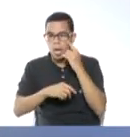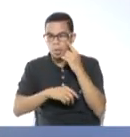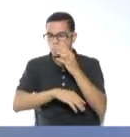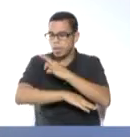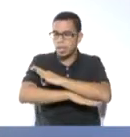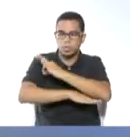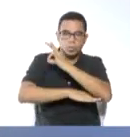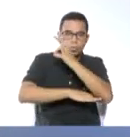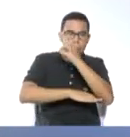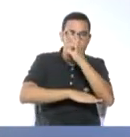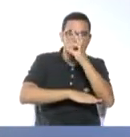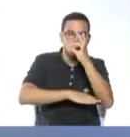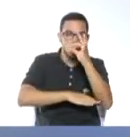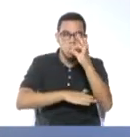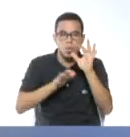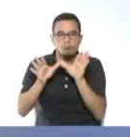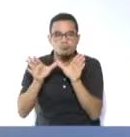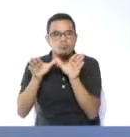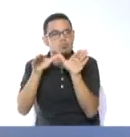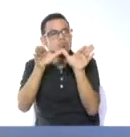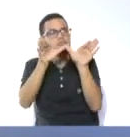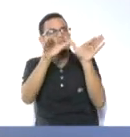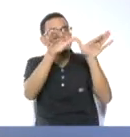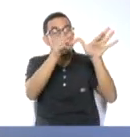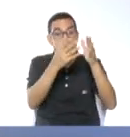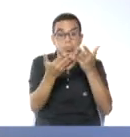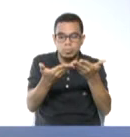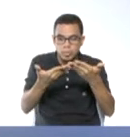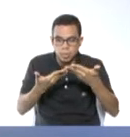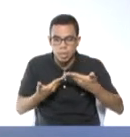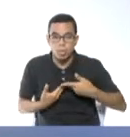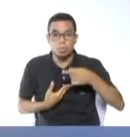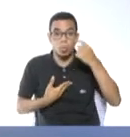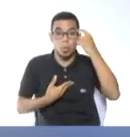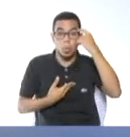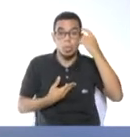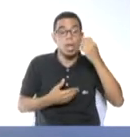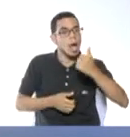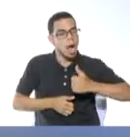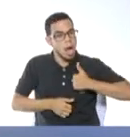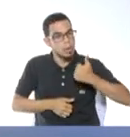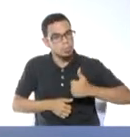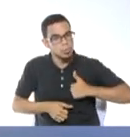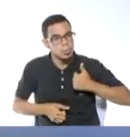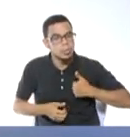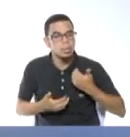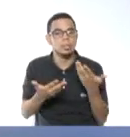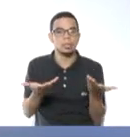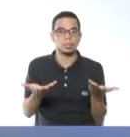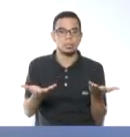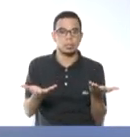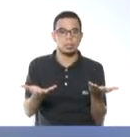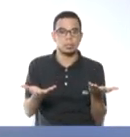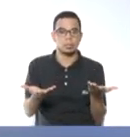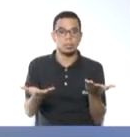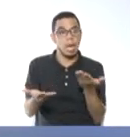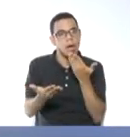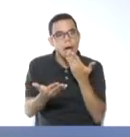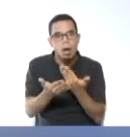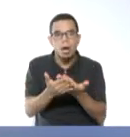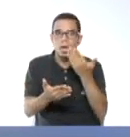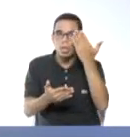regalo otro día más, de otro vida. día más, aprovéchalo, y que, bueno, dar